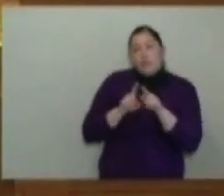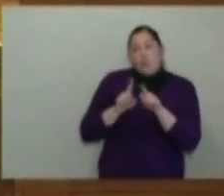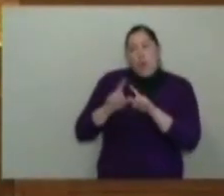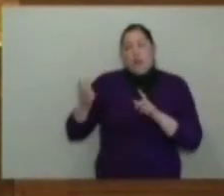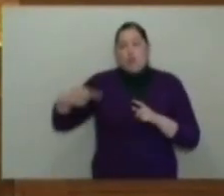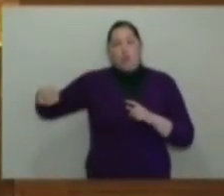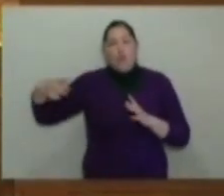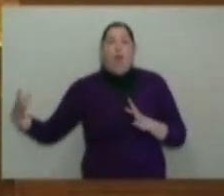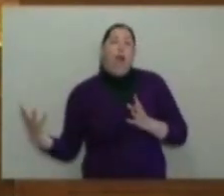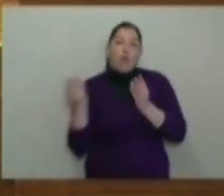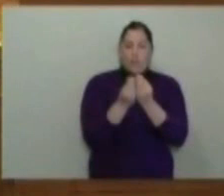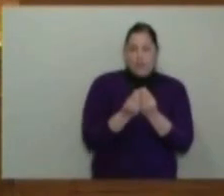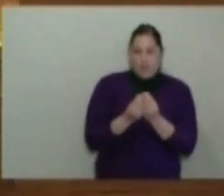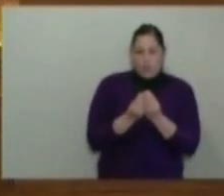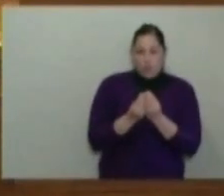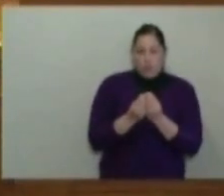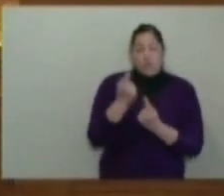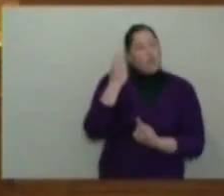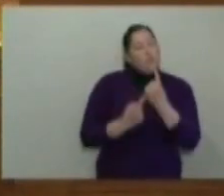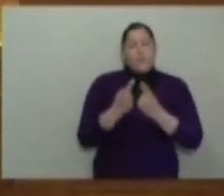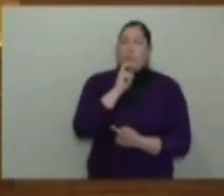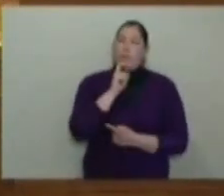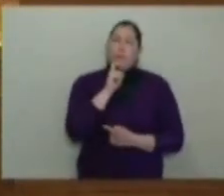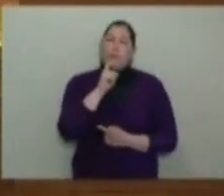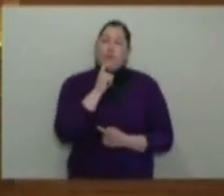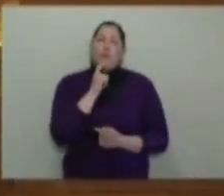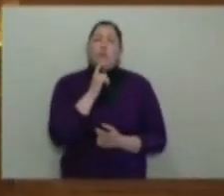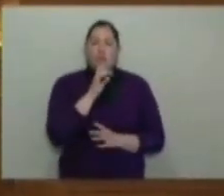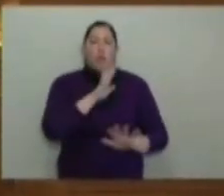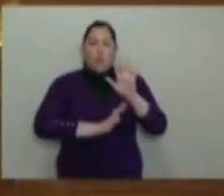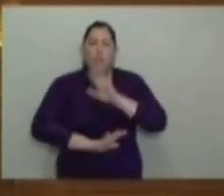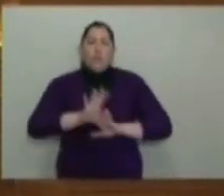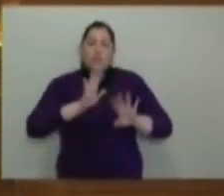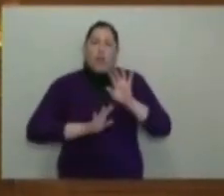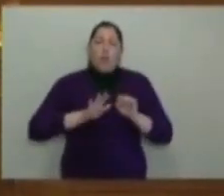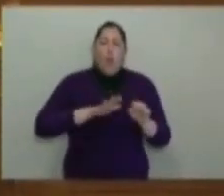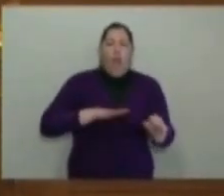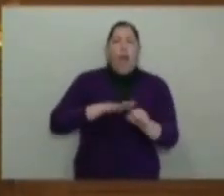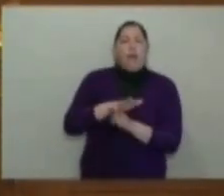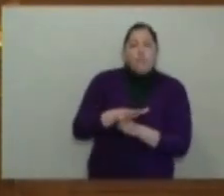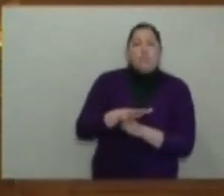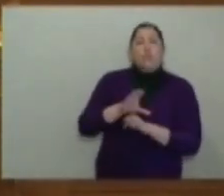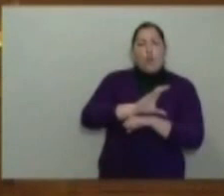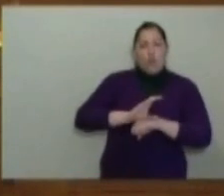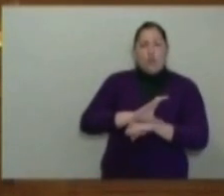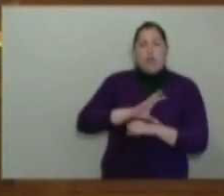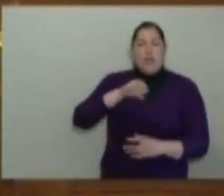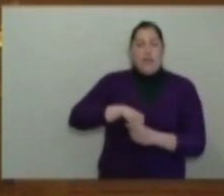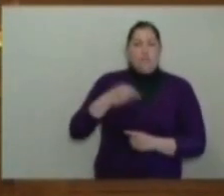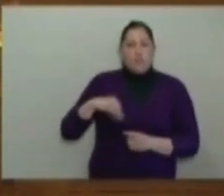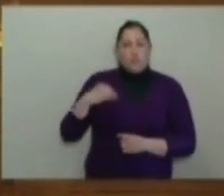permitirlas ocasiones a veces resulta difícil y complicado y con en el ámbito de esta de esta consejería